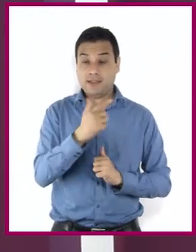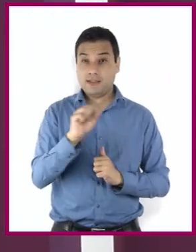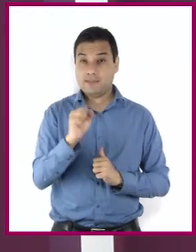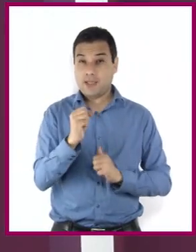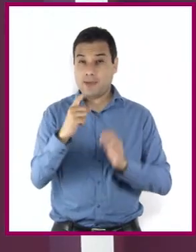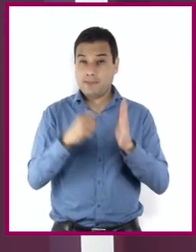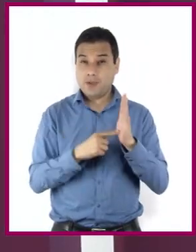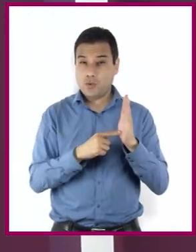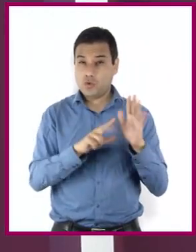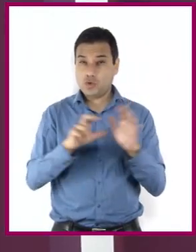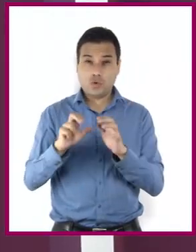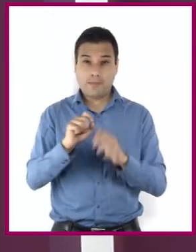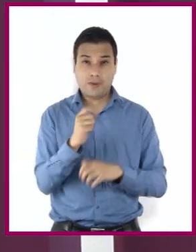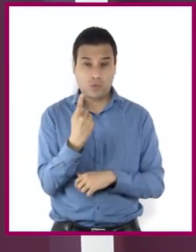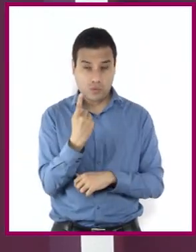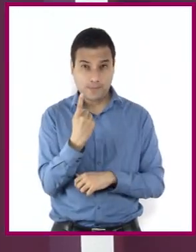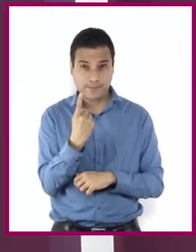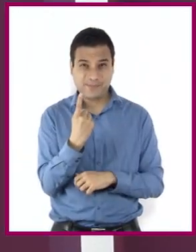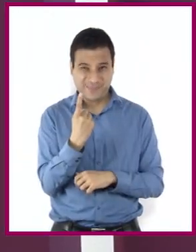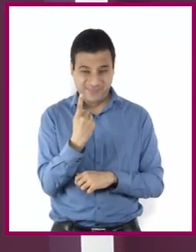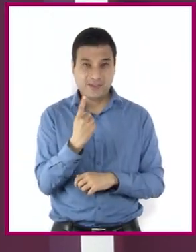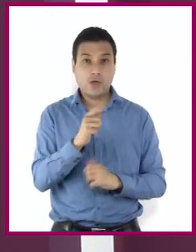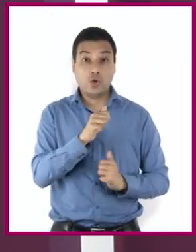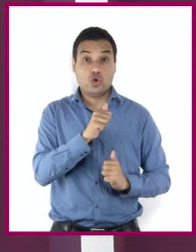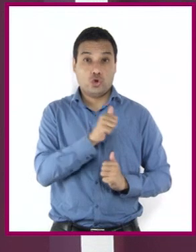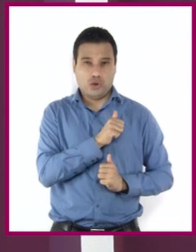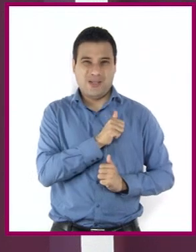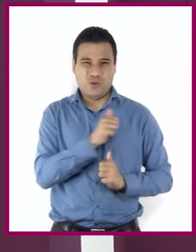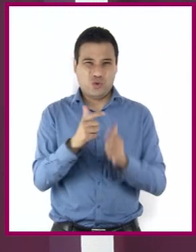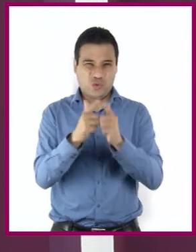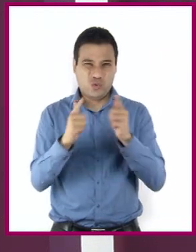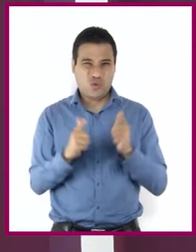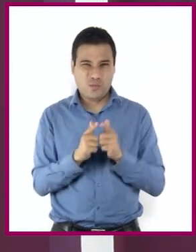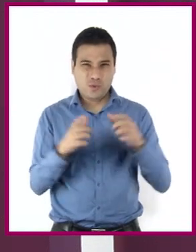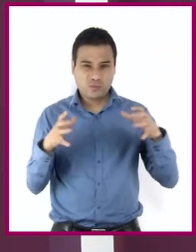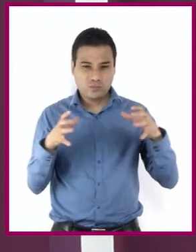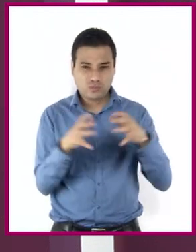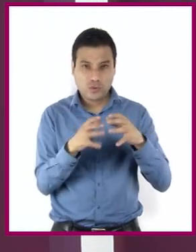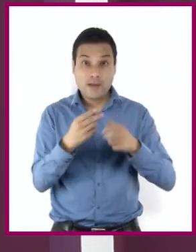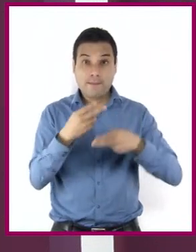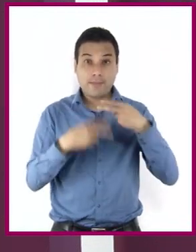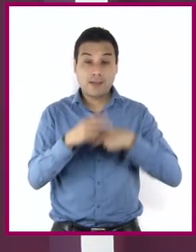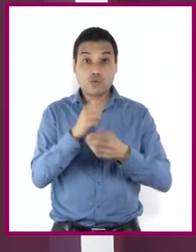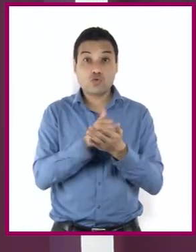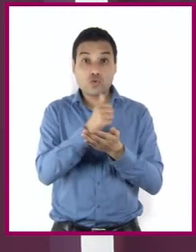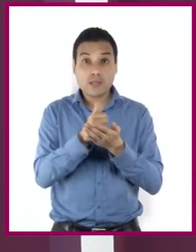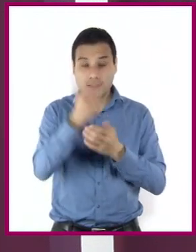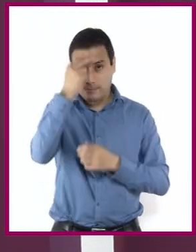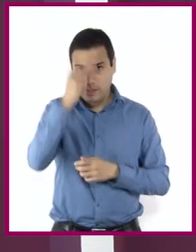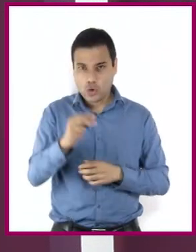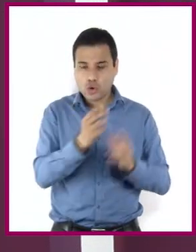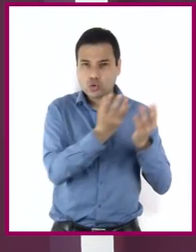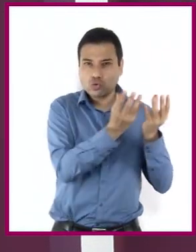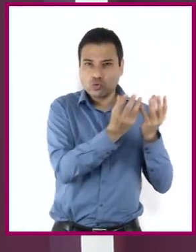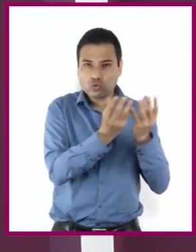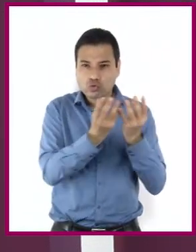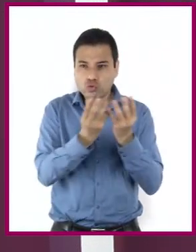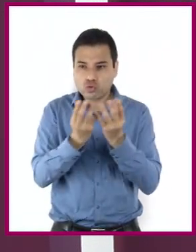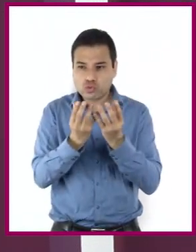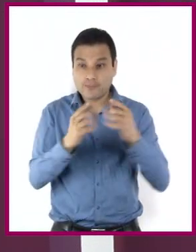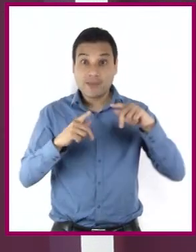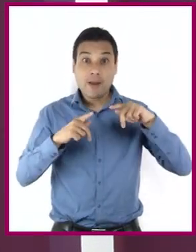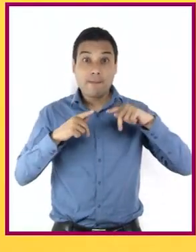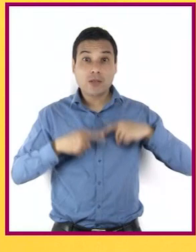de 1821, el Ejército Trigarante entró a la Ciudad de México ante el entusiasmo de